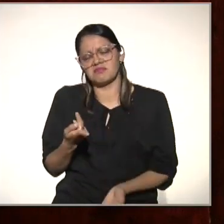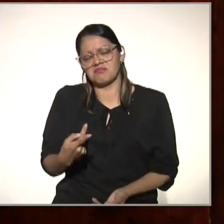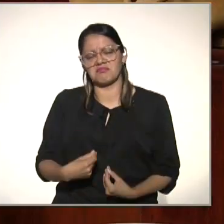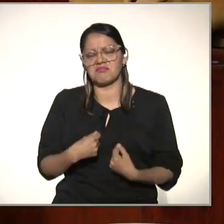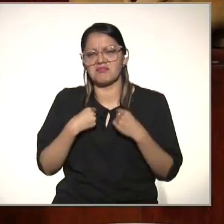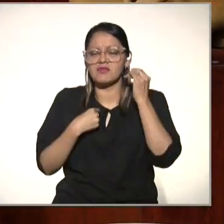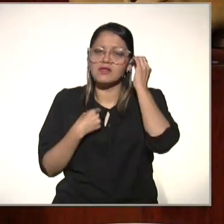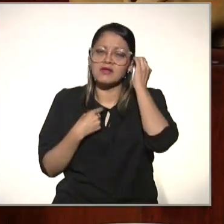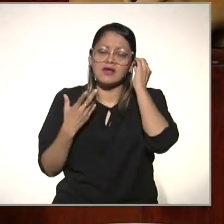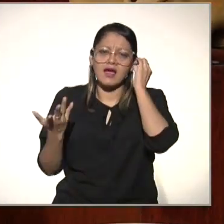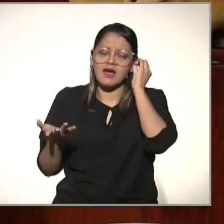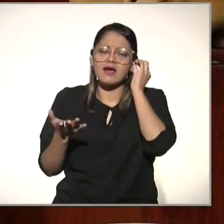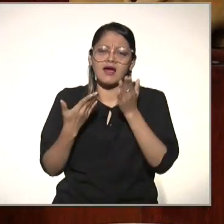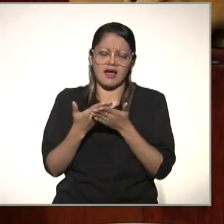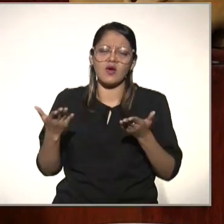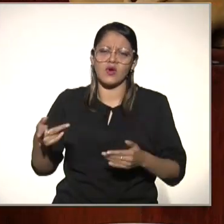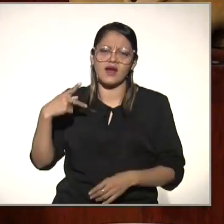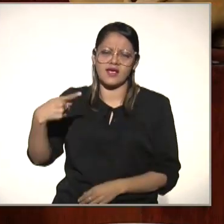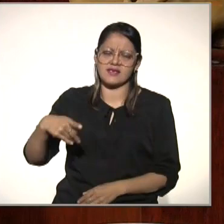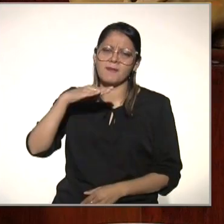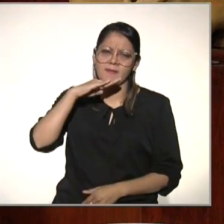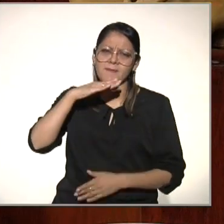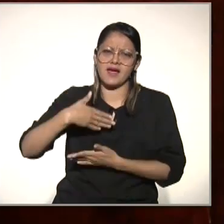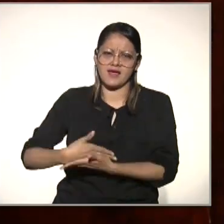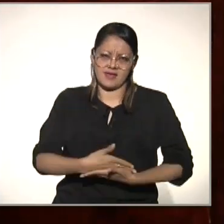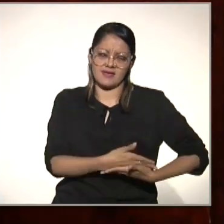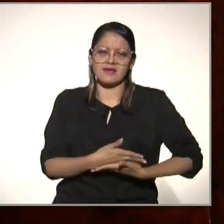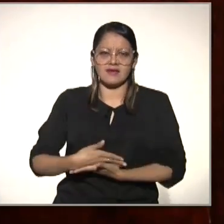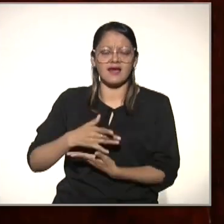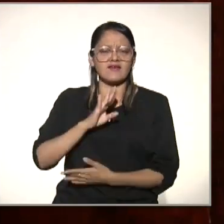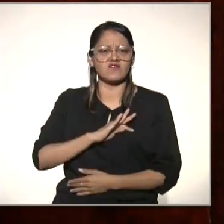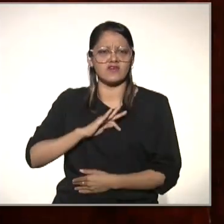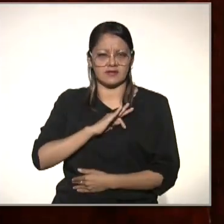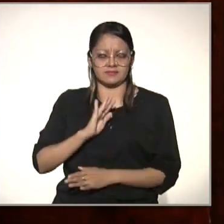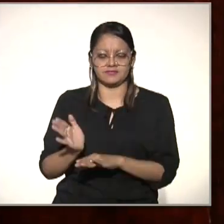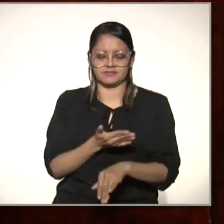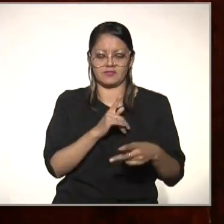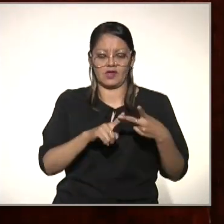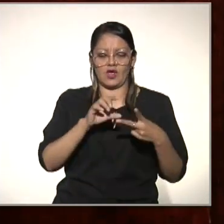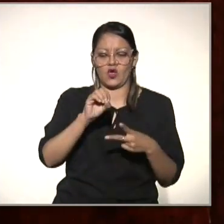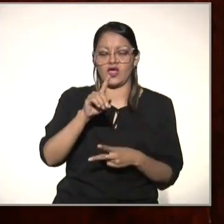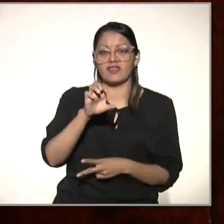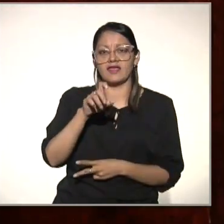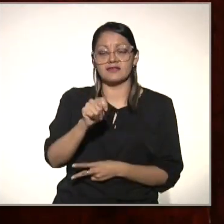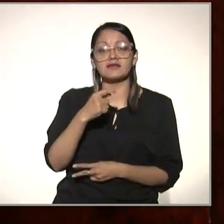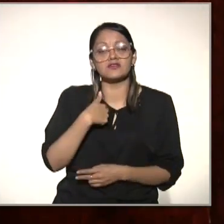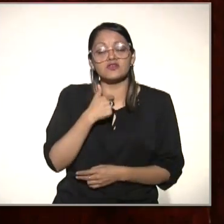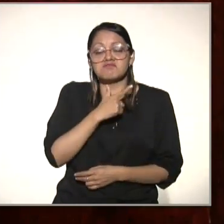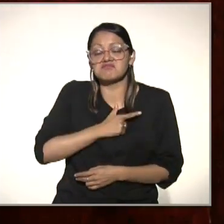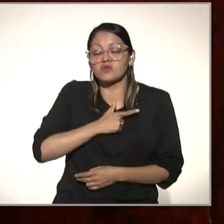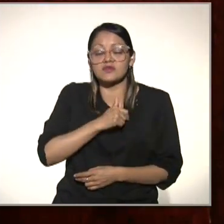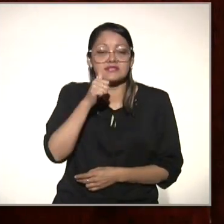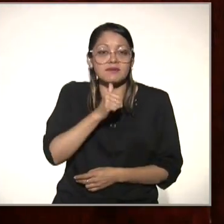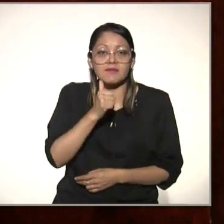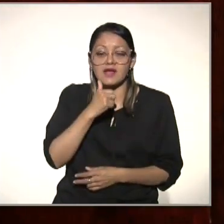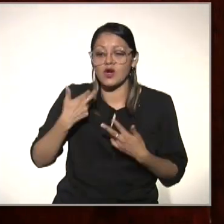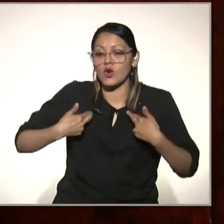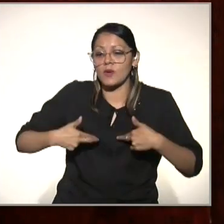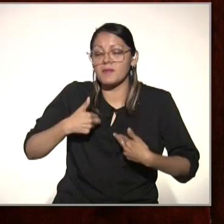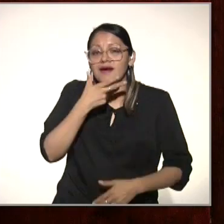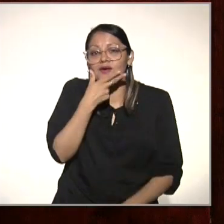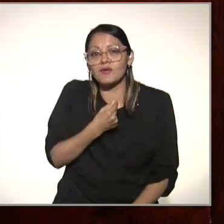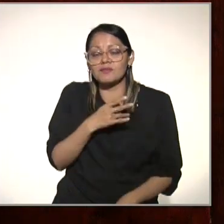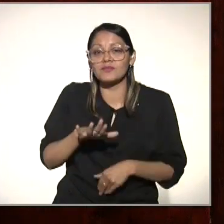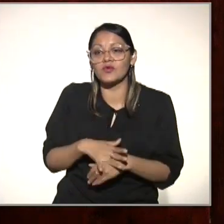Ella ahora es madre de familia y nos dice es muy feliz. Odette Herdes: yo toda la vida he preferido la ropa y calzado masculino porque por